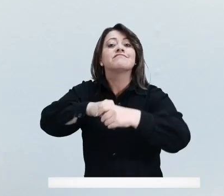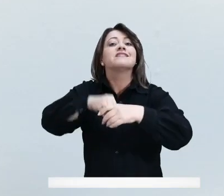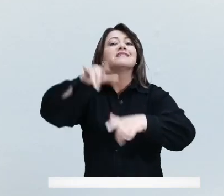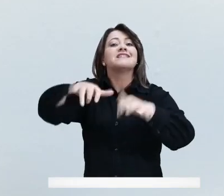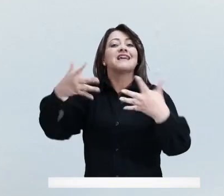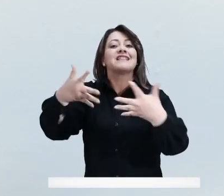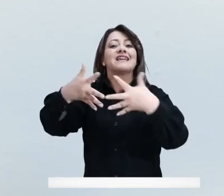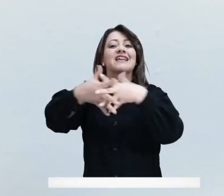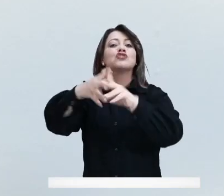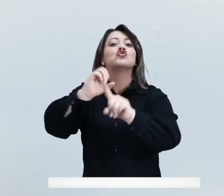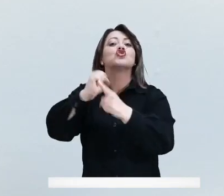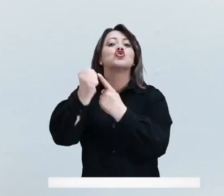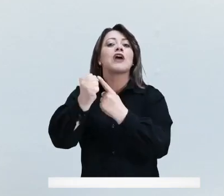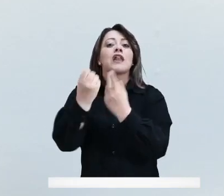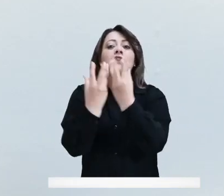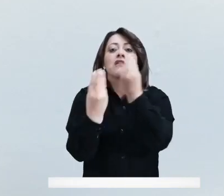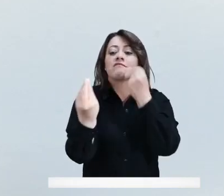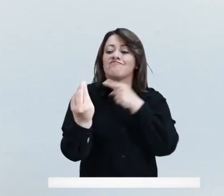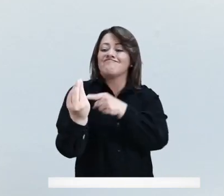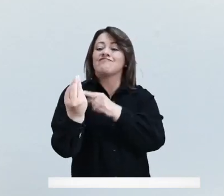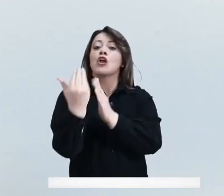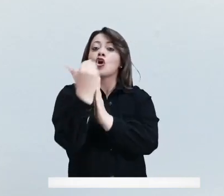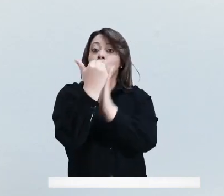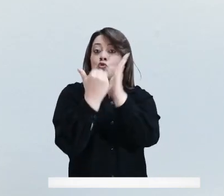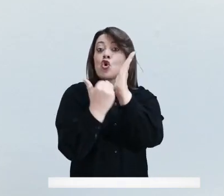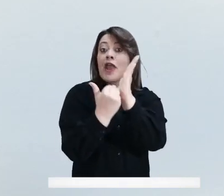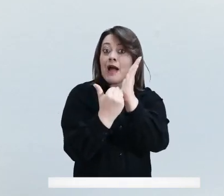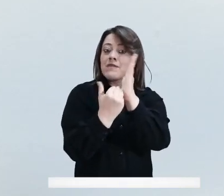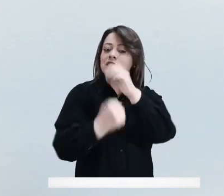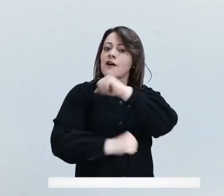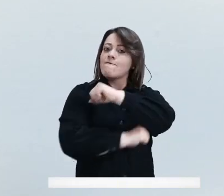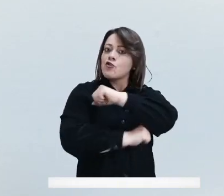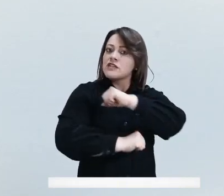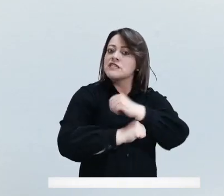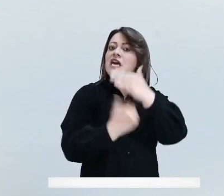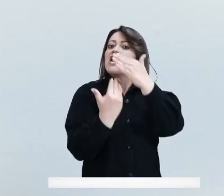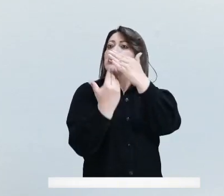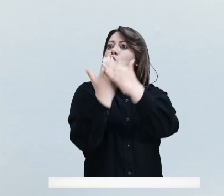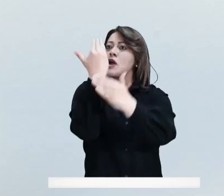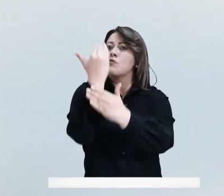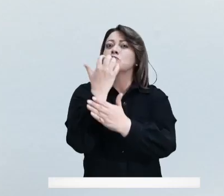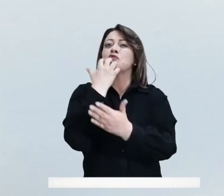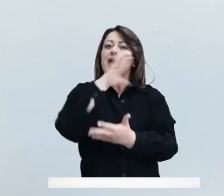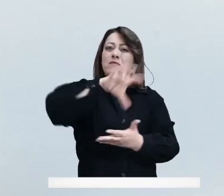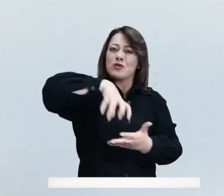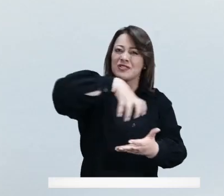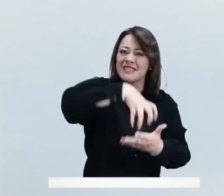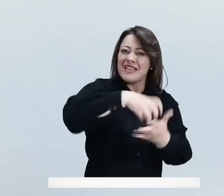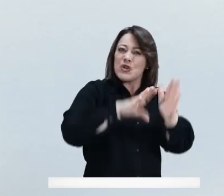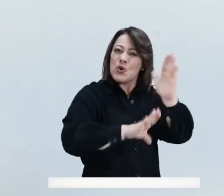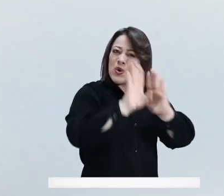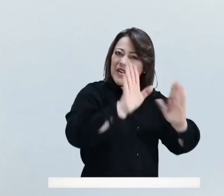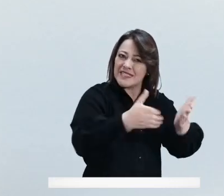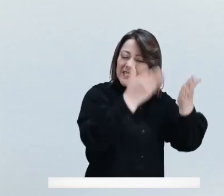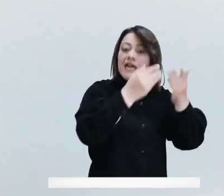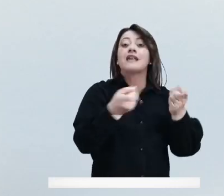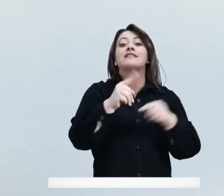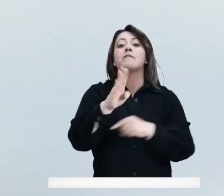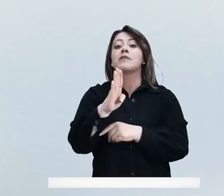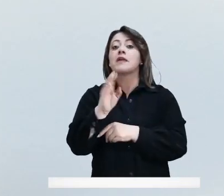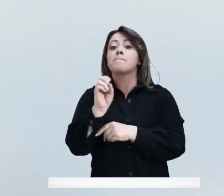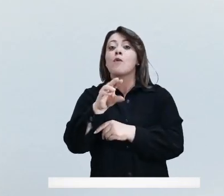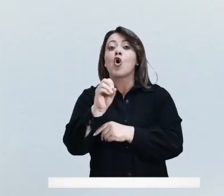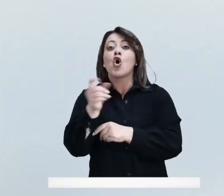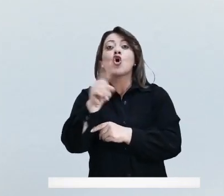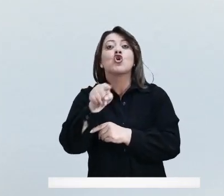Integración Social para manejar los programas que algunos ya existían, para fortalecer otros, como los centros Crecer, los